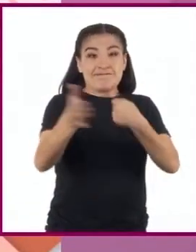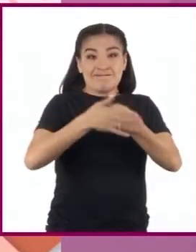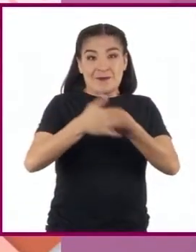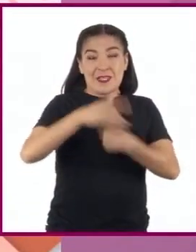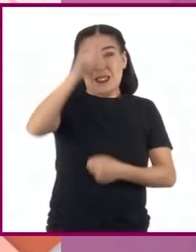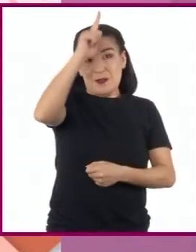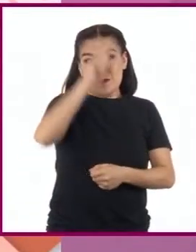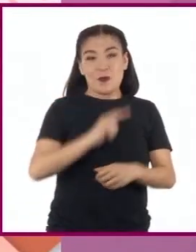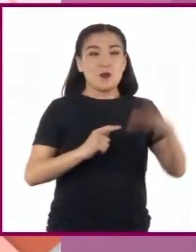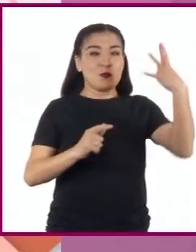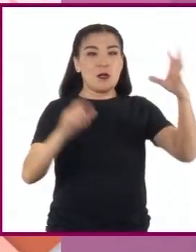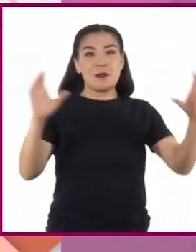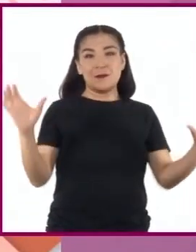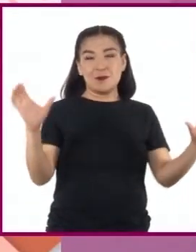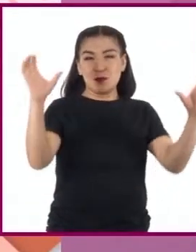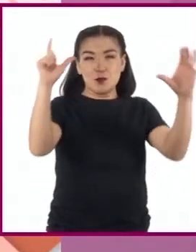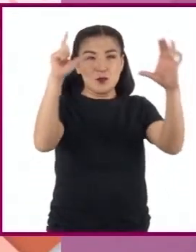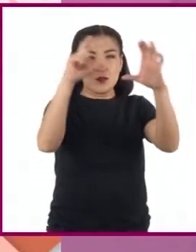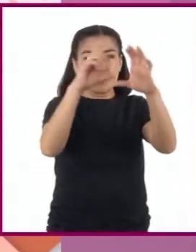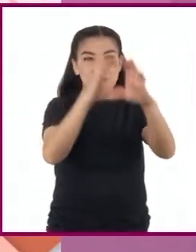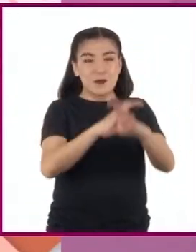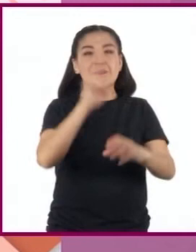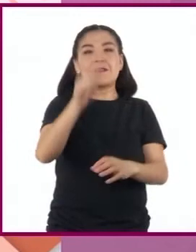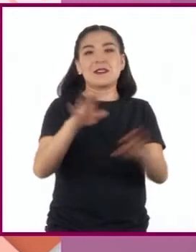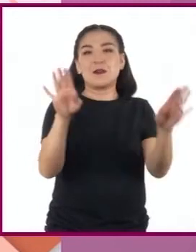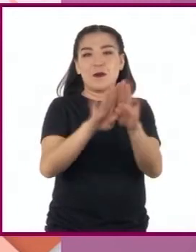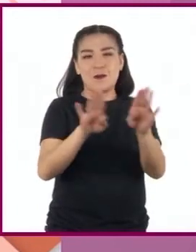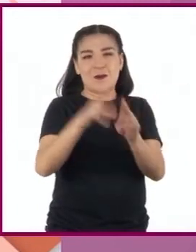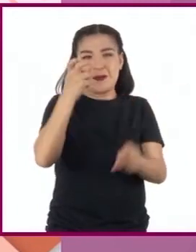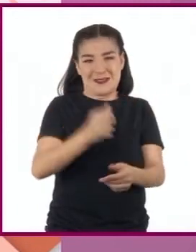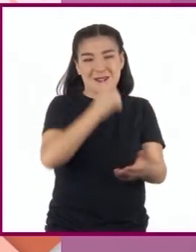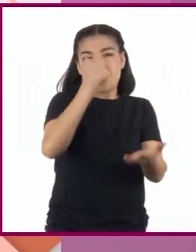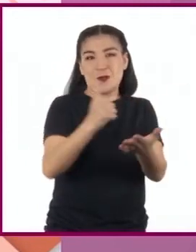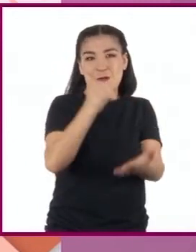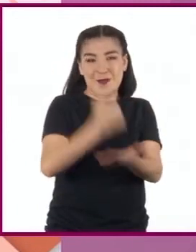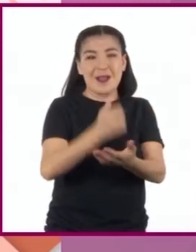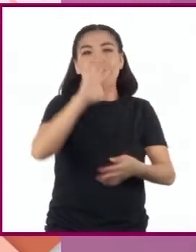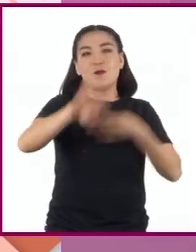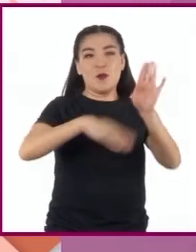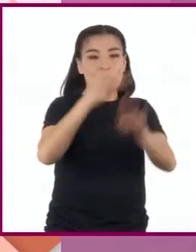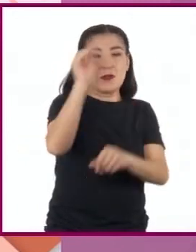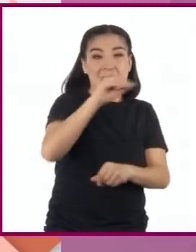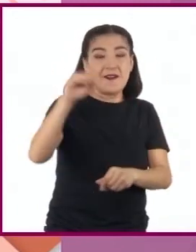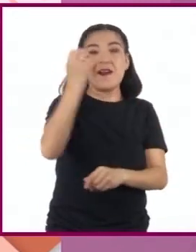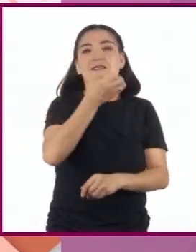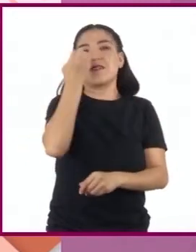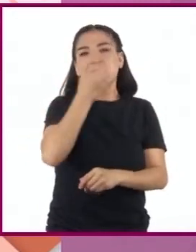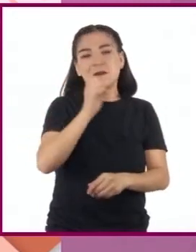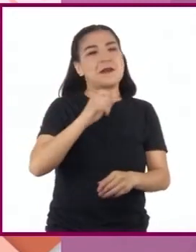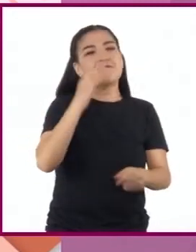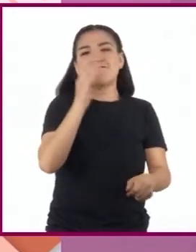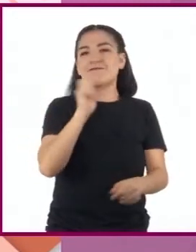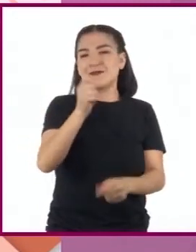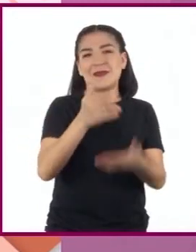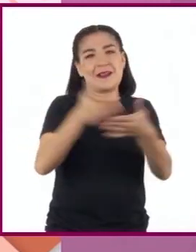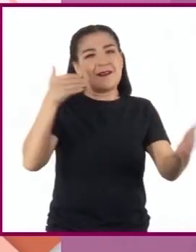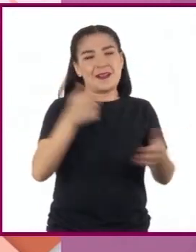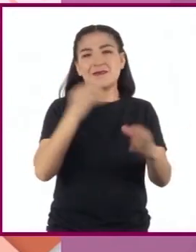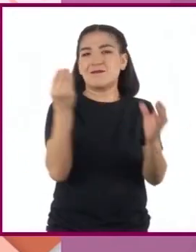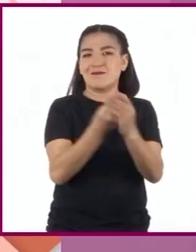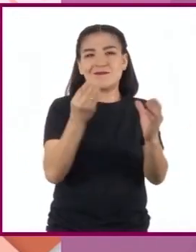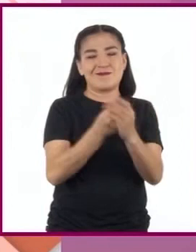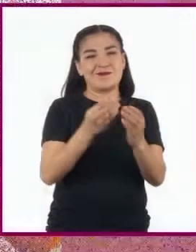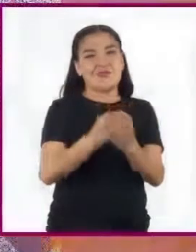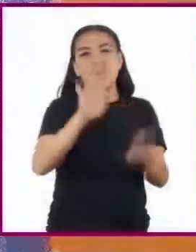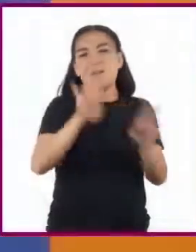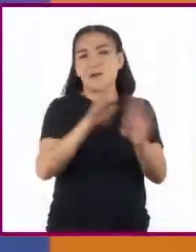solar, que podrá verse desde varias ciudades del continente, las escuelas suspenderán clases desde temprano.